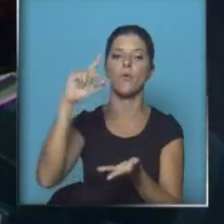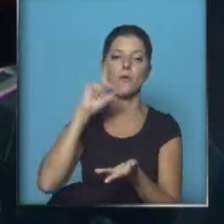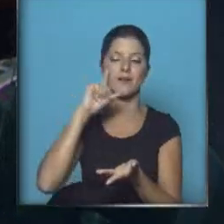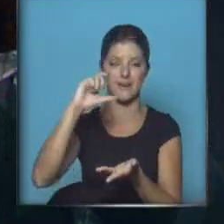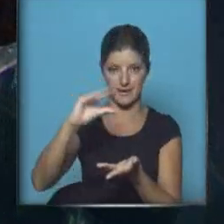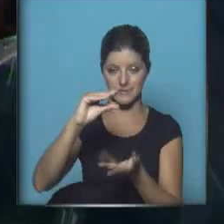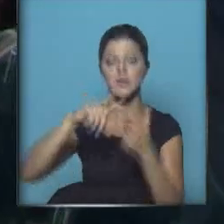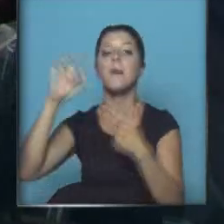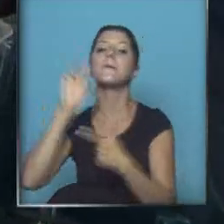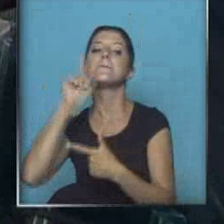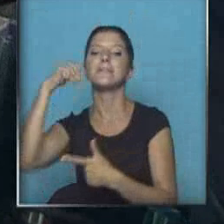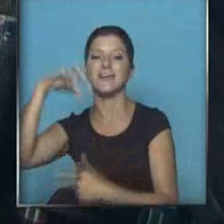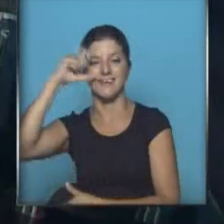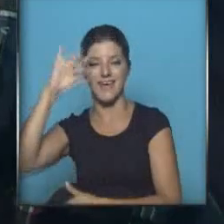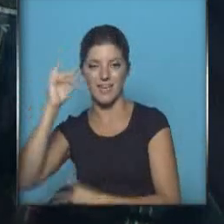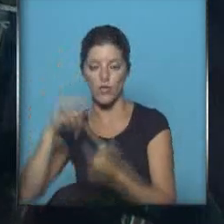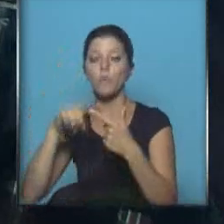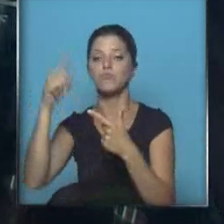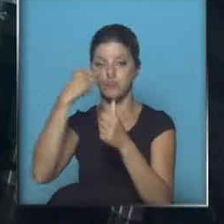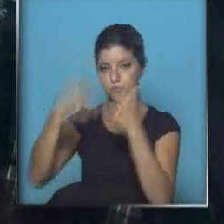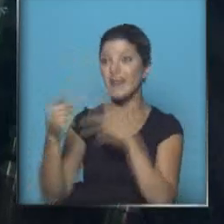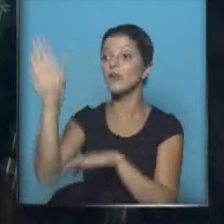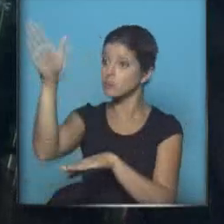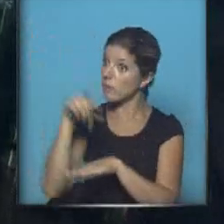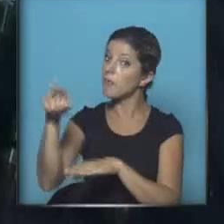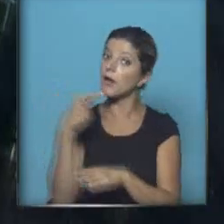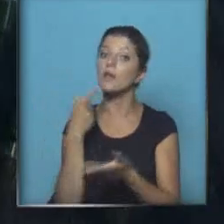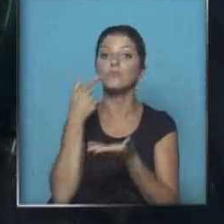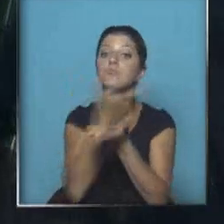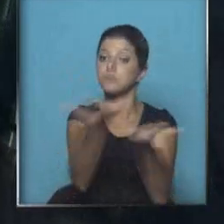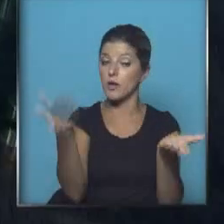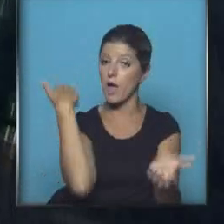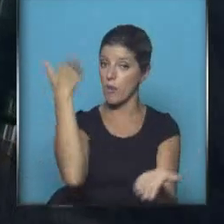la oposición lo invitan a Nisman a exponer en el Congreso.